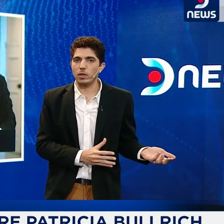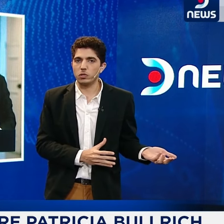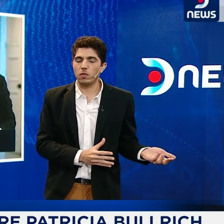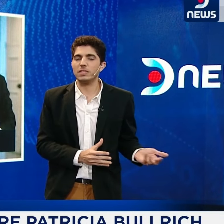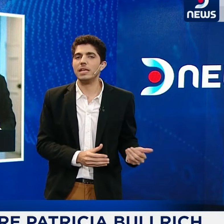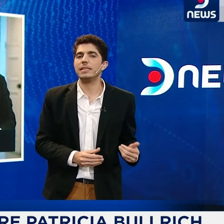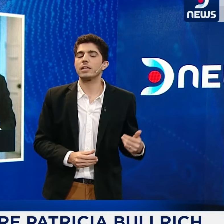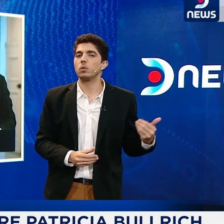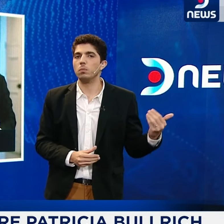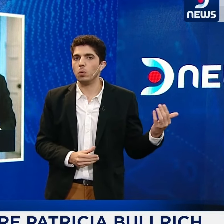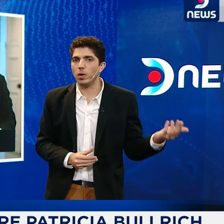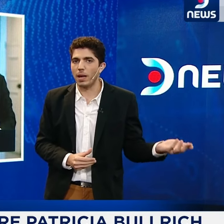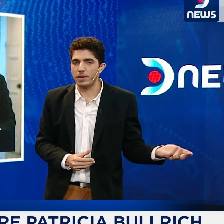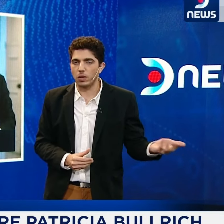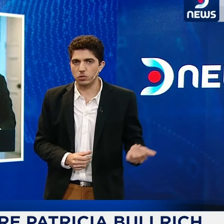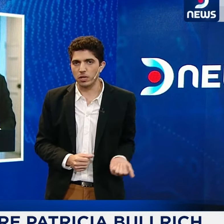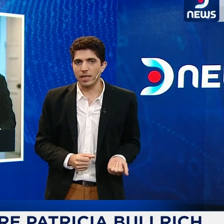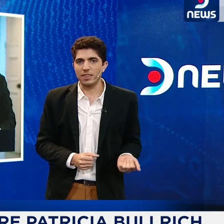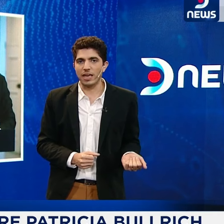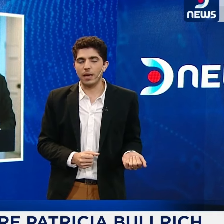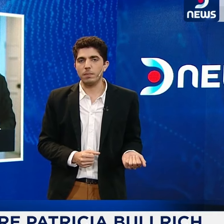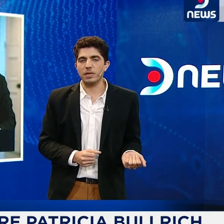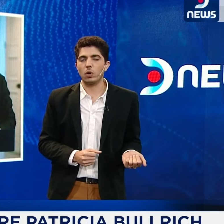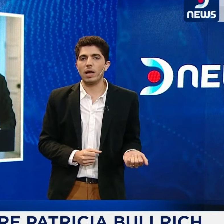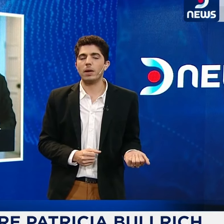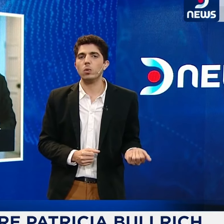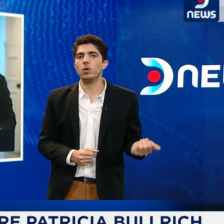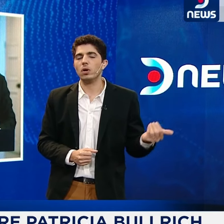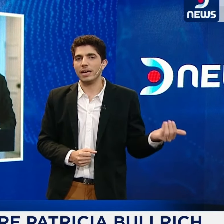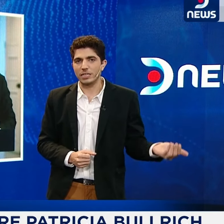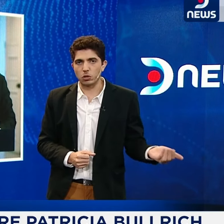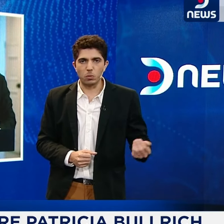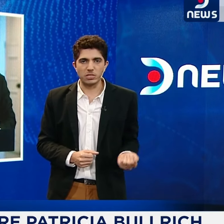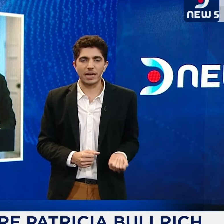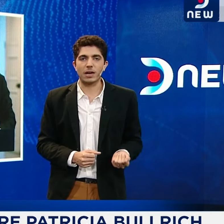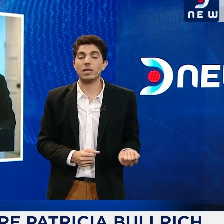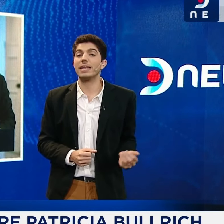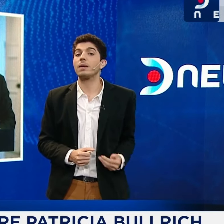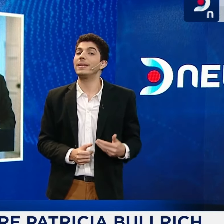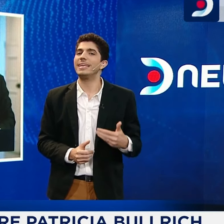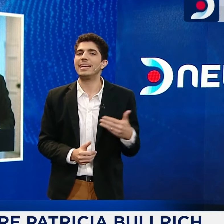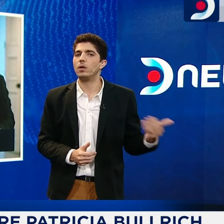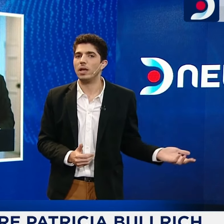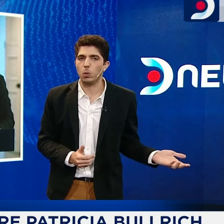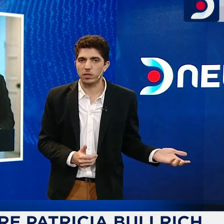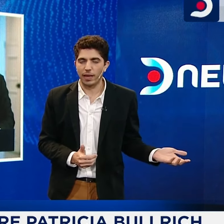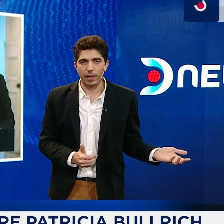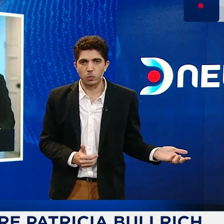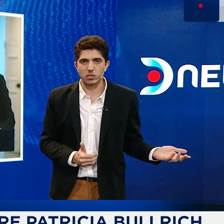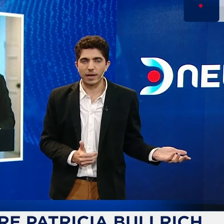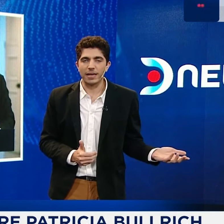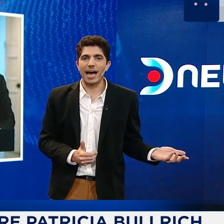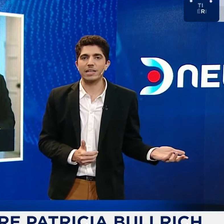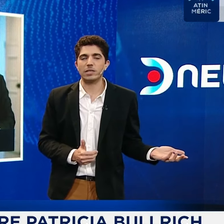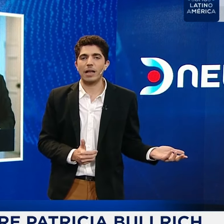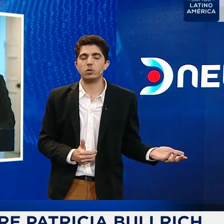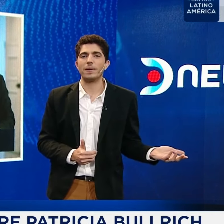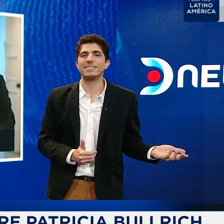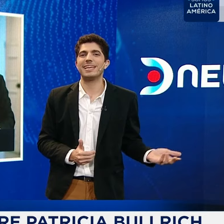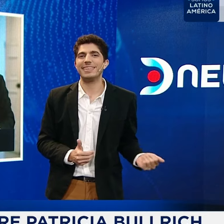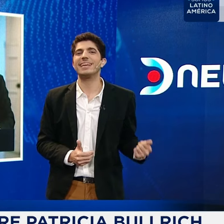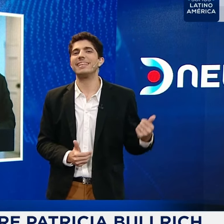de la coalición oficialista que son muy amigos de Nicolás Maduro, que son muy cercanos al régimen y que no les gusta escuchar